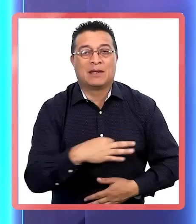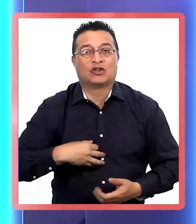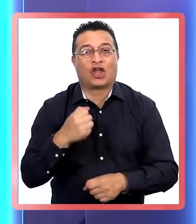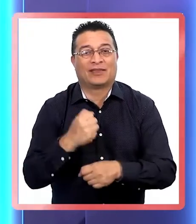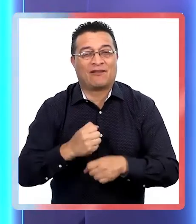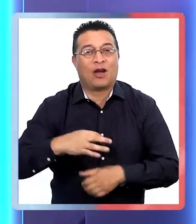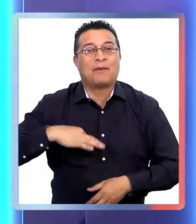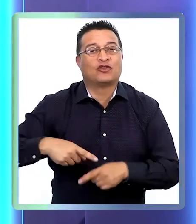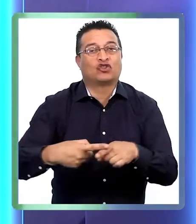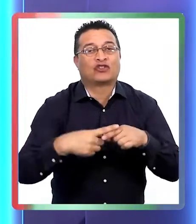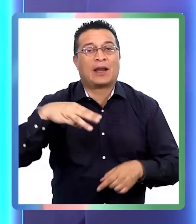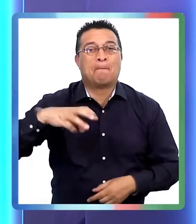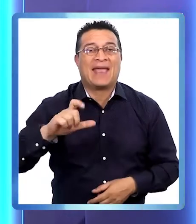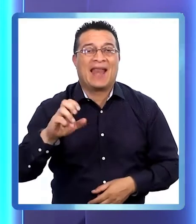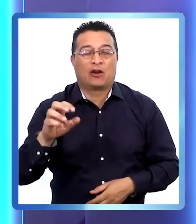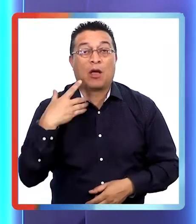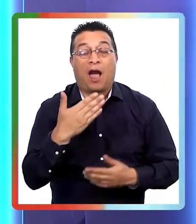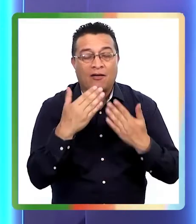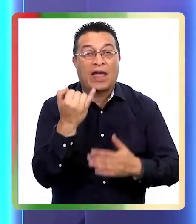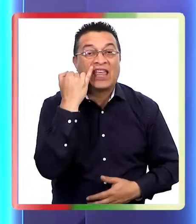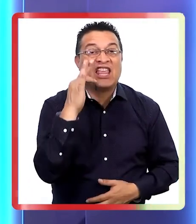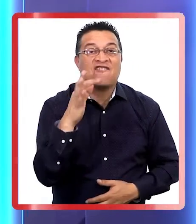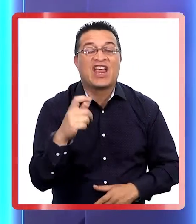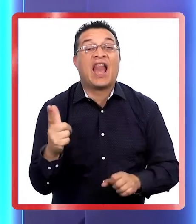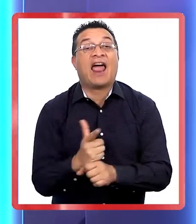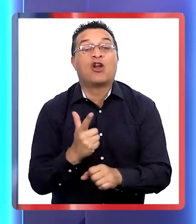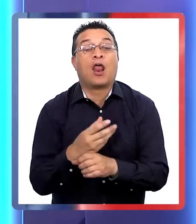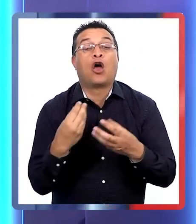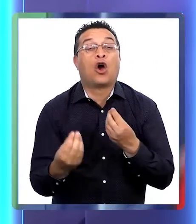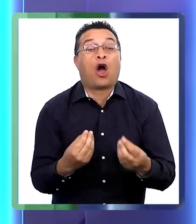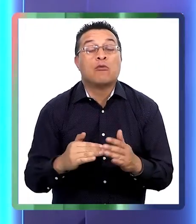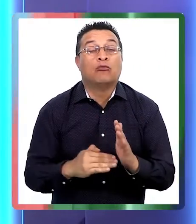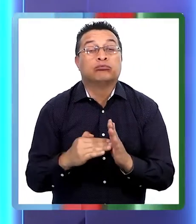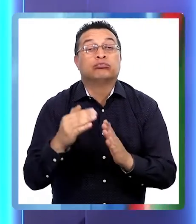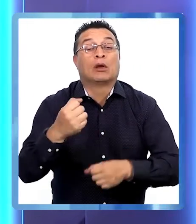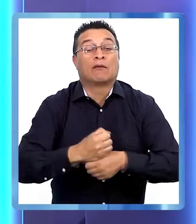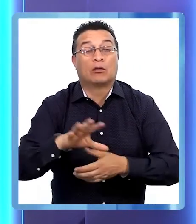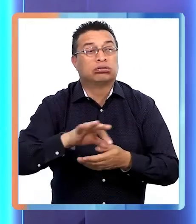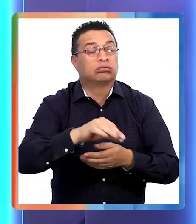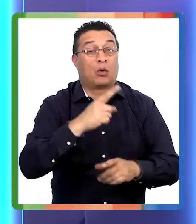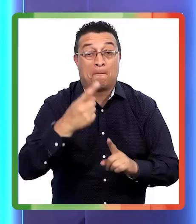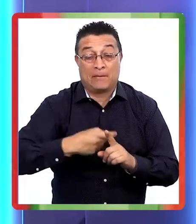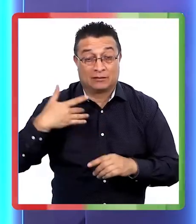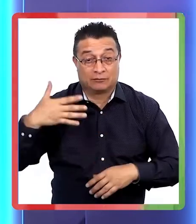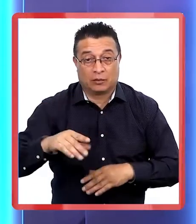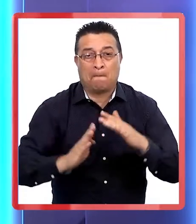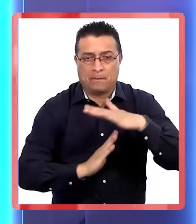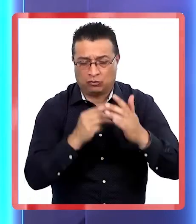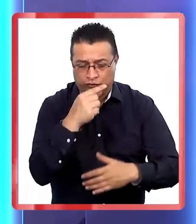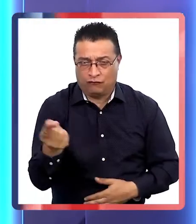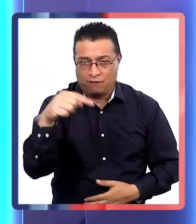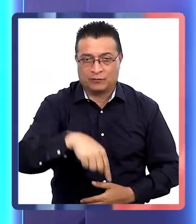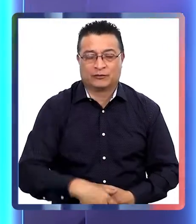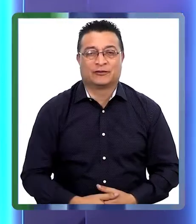con el ministro del Trabajo y Previsión Social, Patricio Melero. Queremos hablar del IFE laboral, queremos hablar de cómo se ha recuperado el empleo en estos últimos meses. Pausa